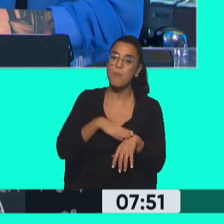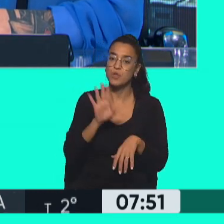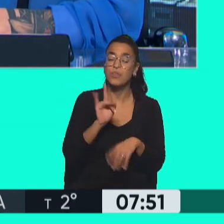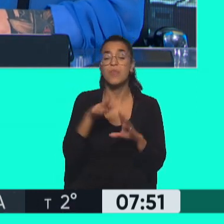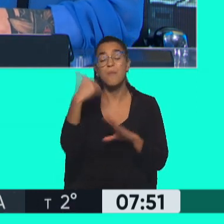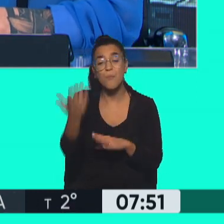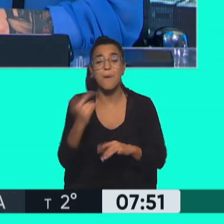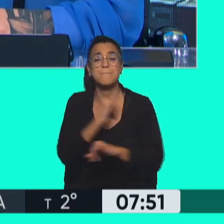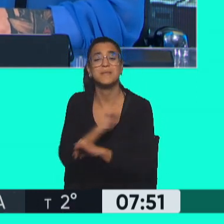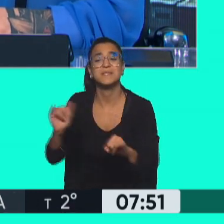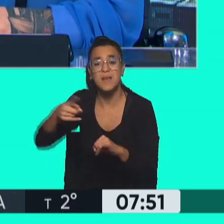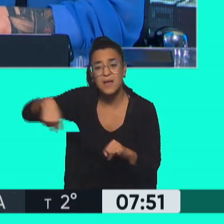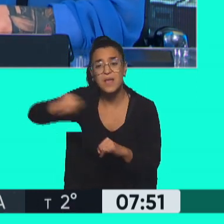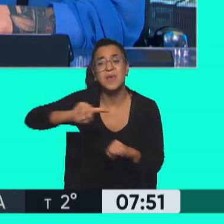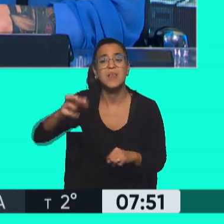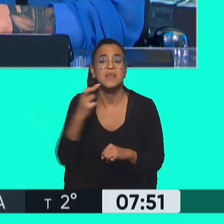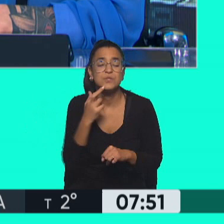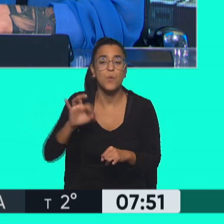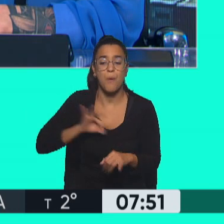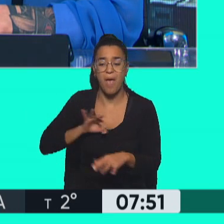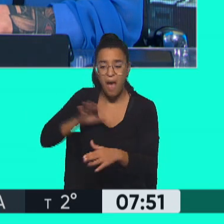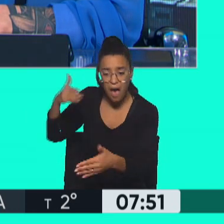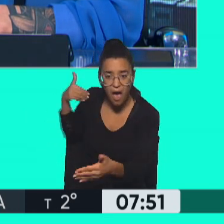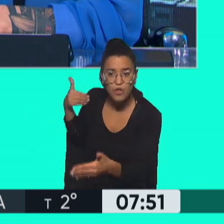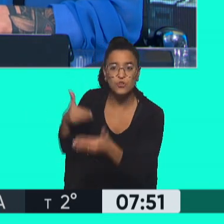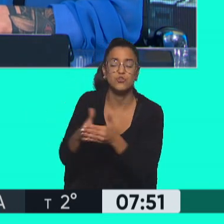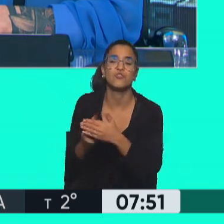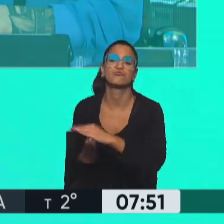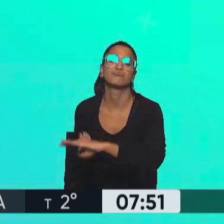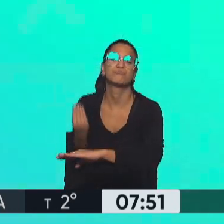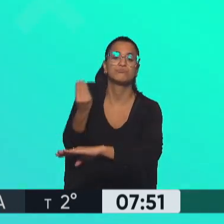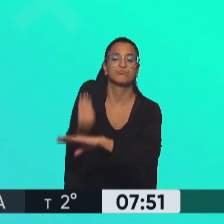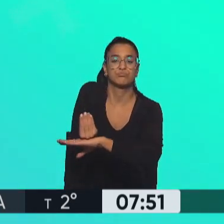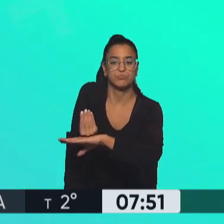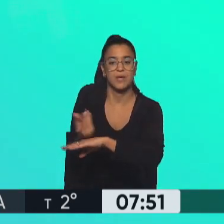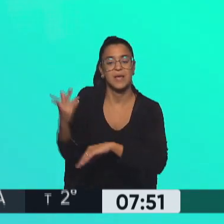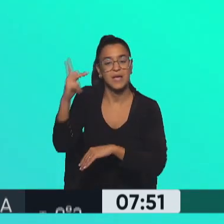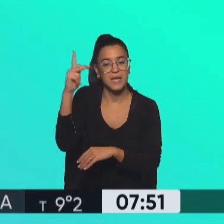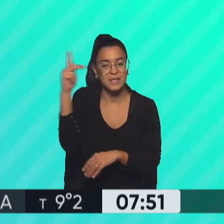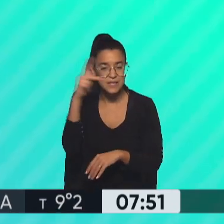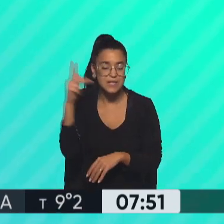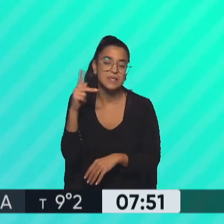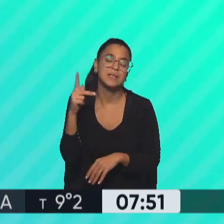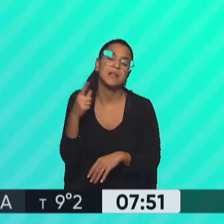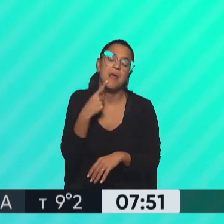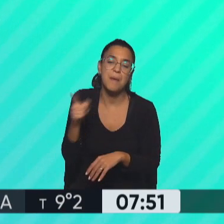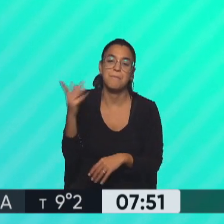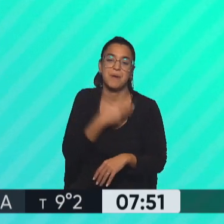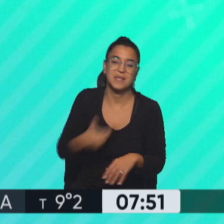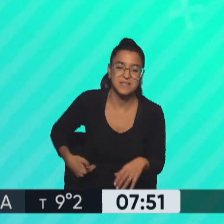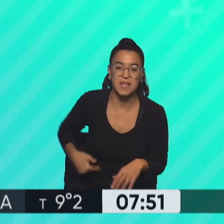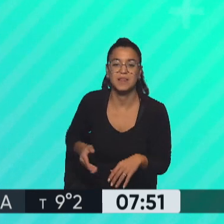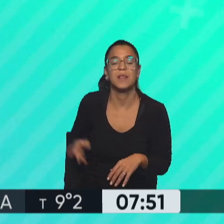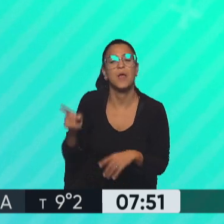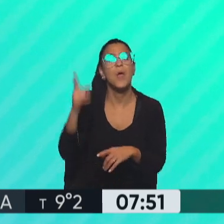luego el mensaje a los 19 años de la asunción de néstor kirchner como presidente de los argentinos